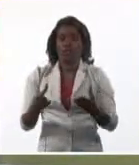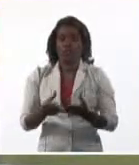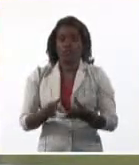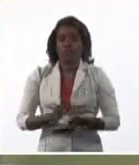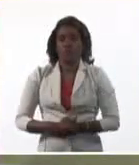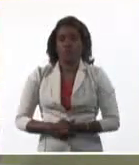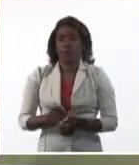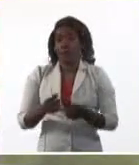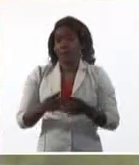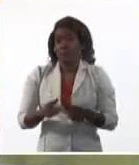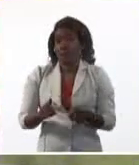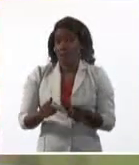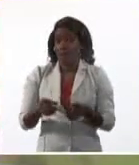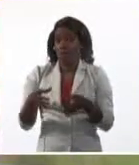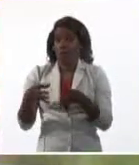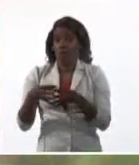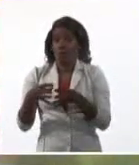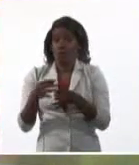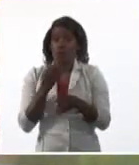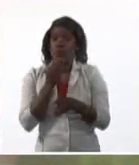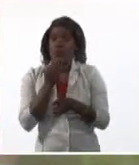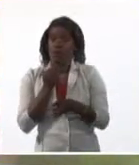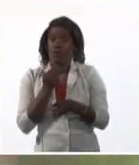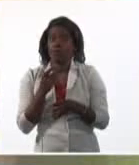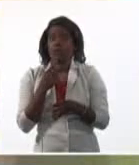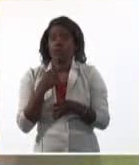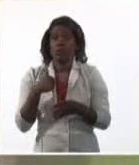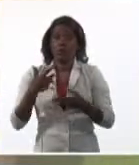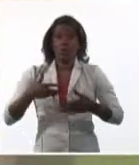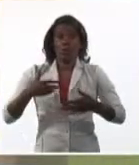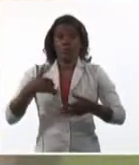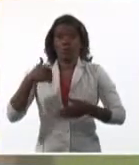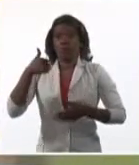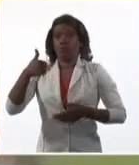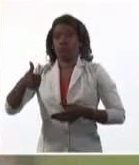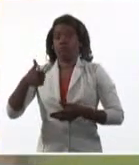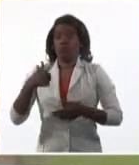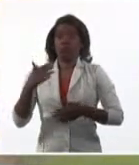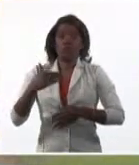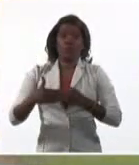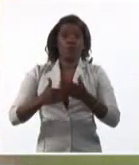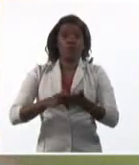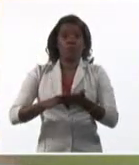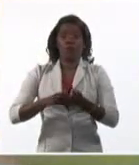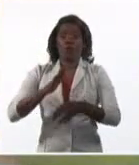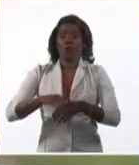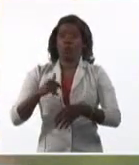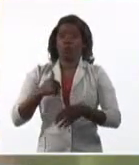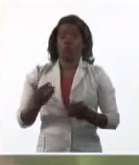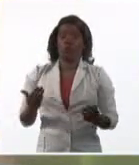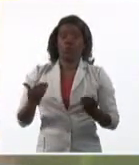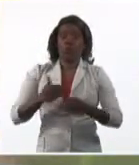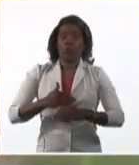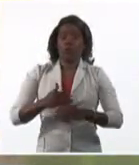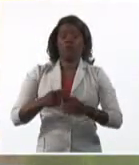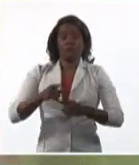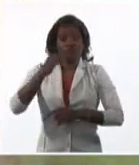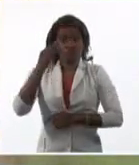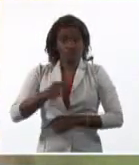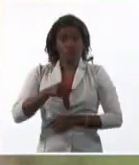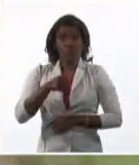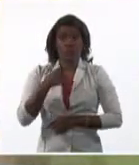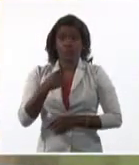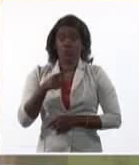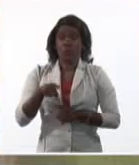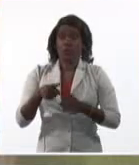su genocidio contra los palestinos, aludiendo a la defensa de los ataques del movimiento de resistencia Hamas, pero sin mencionar la